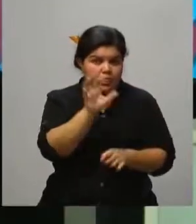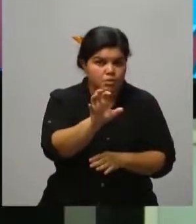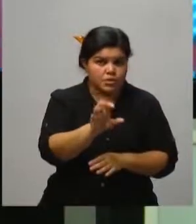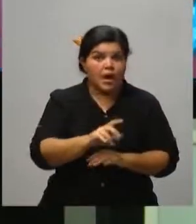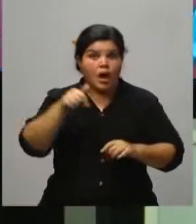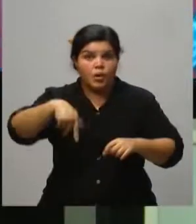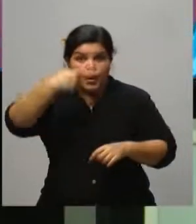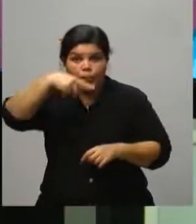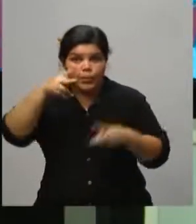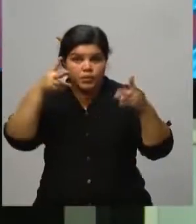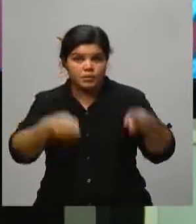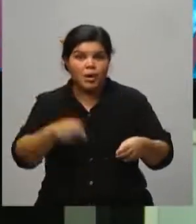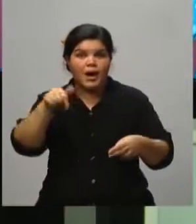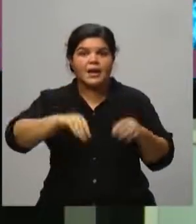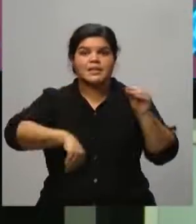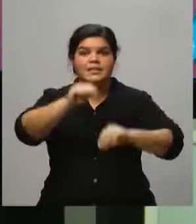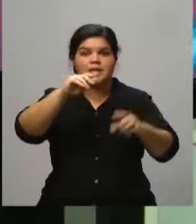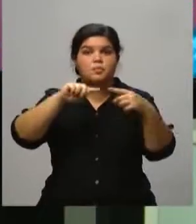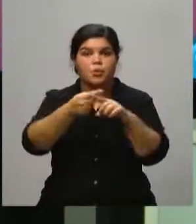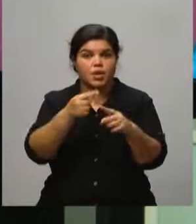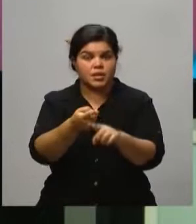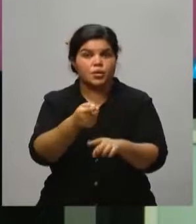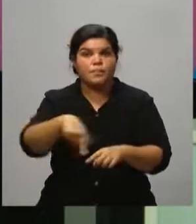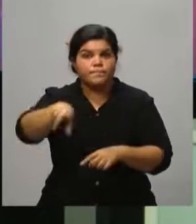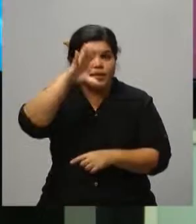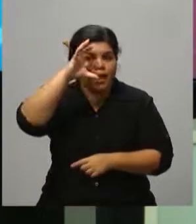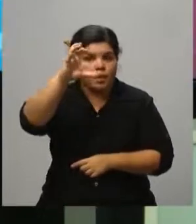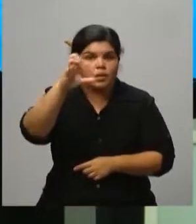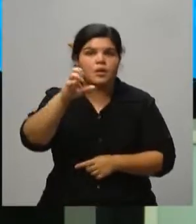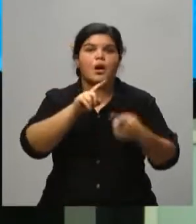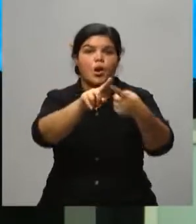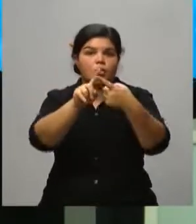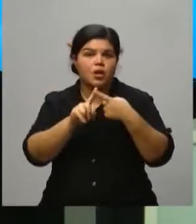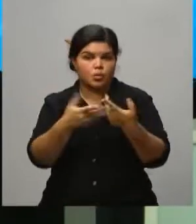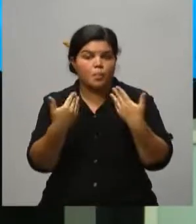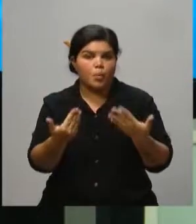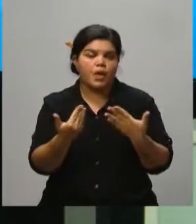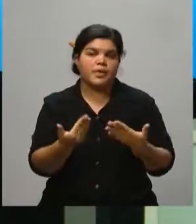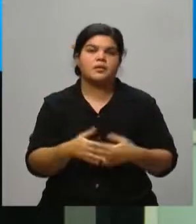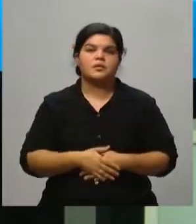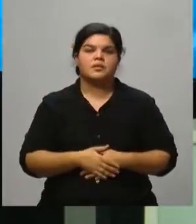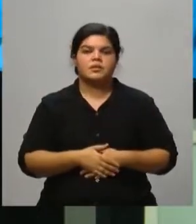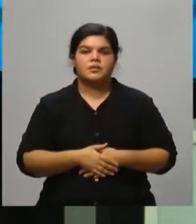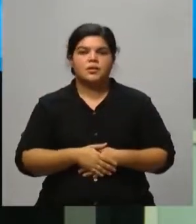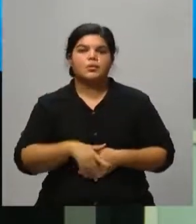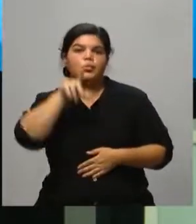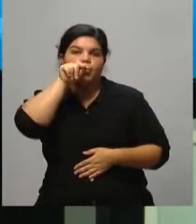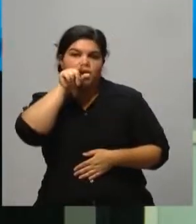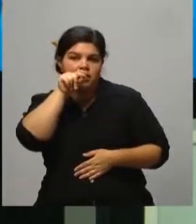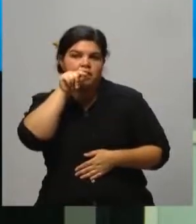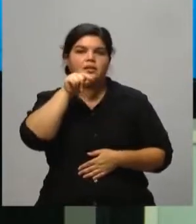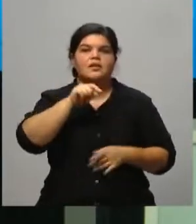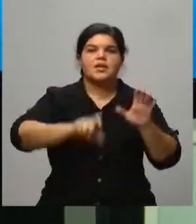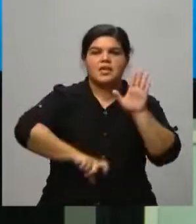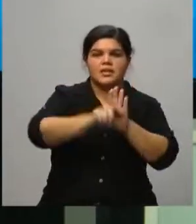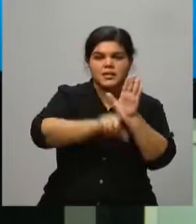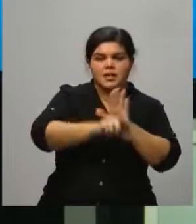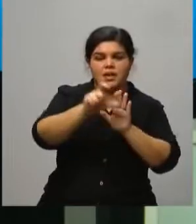ellos quieren. Cuando él toma un poco de protagonismo, ahí es donde Cristina está en desacuerdo y también le corta